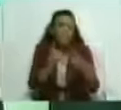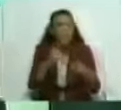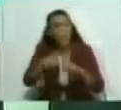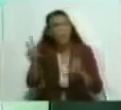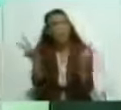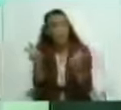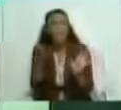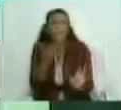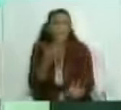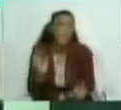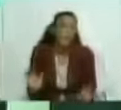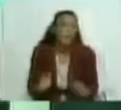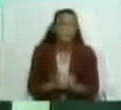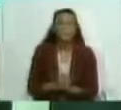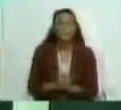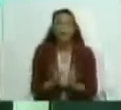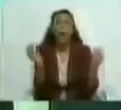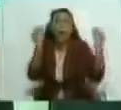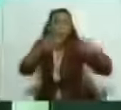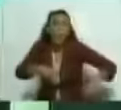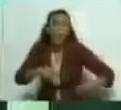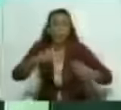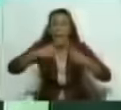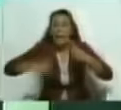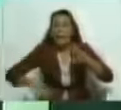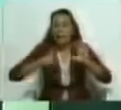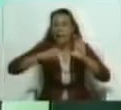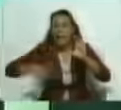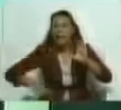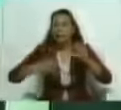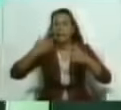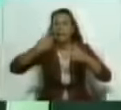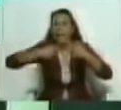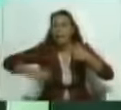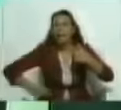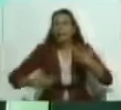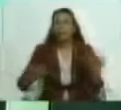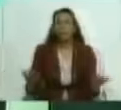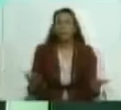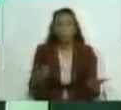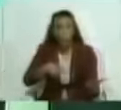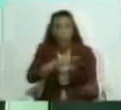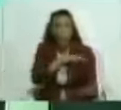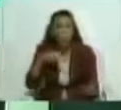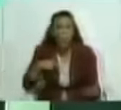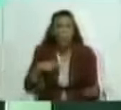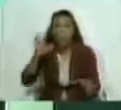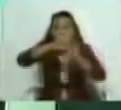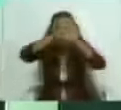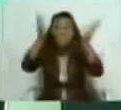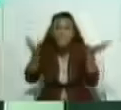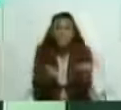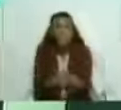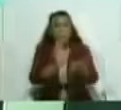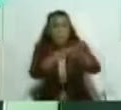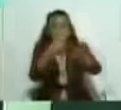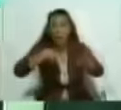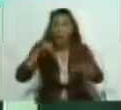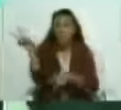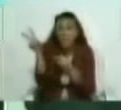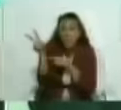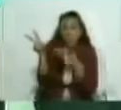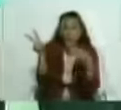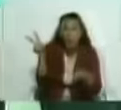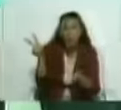cosas, por ejemplo, un acuerdo energético nacional, donde nosotros le digamos al mundo, sobre